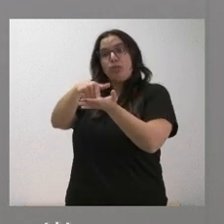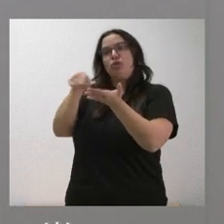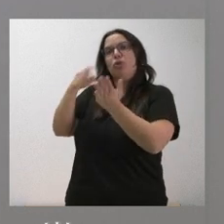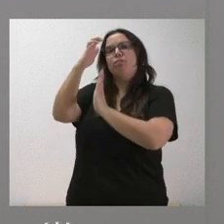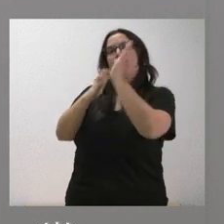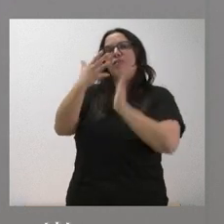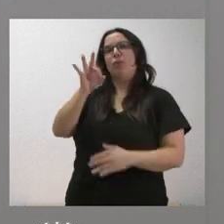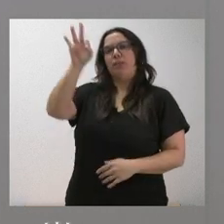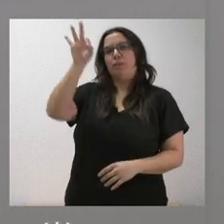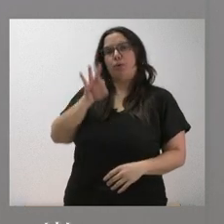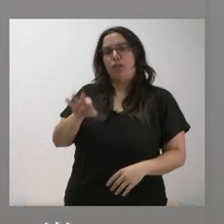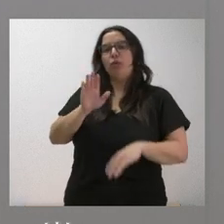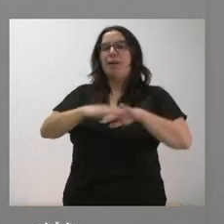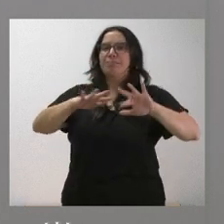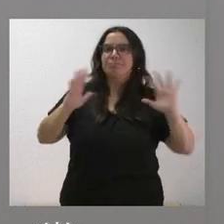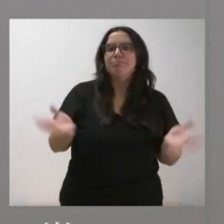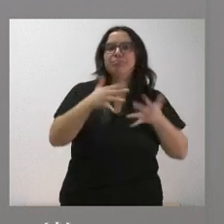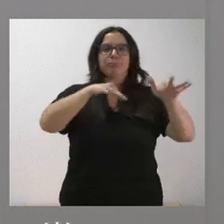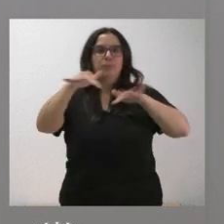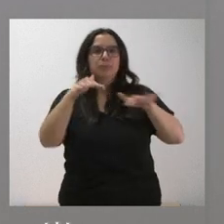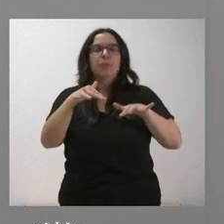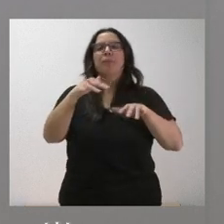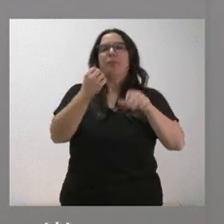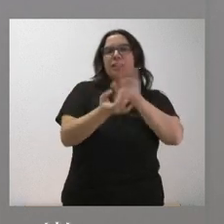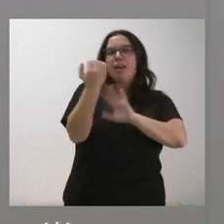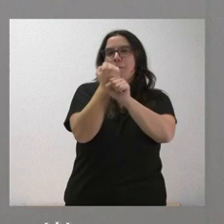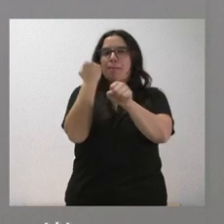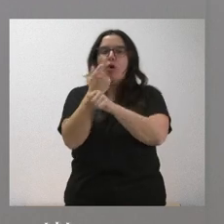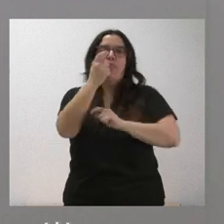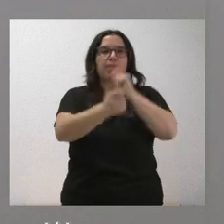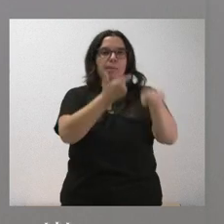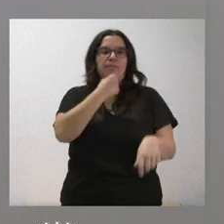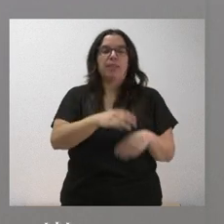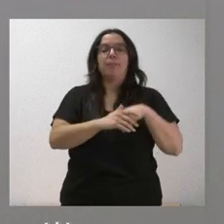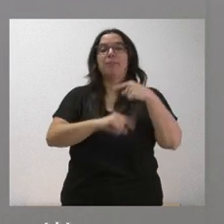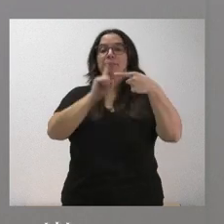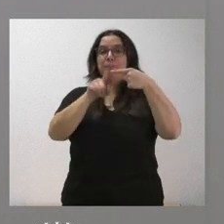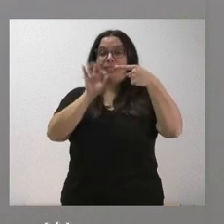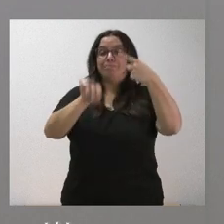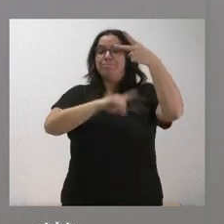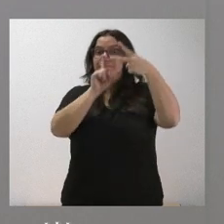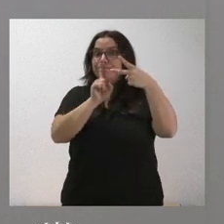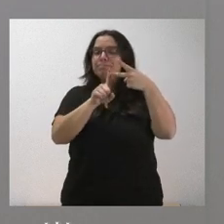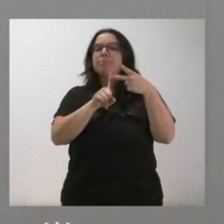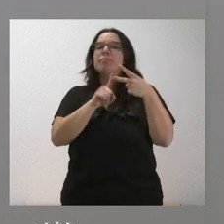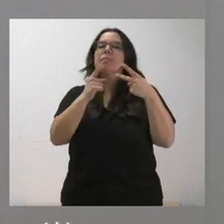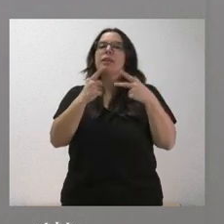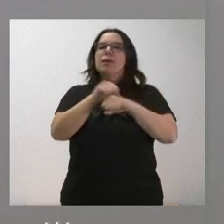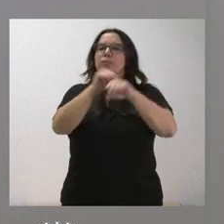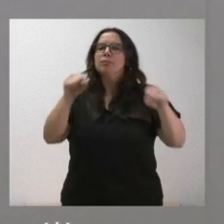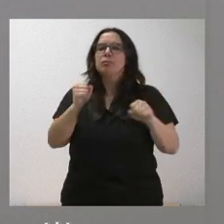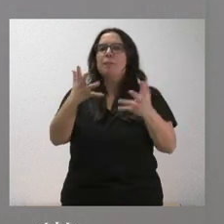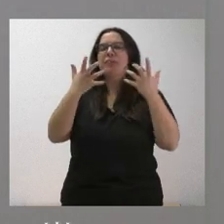de fomentar la actividad productiva la actividad económica la creación de puestos de trabajo un segundo grupo es reforzar los beneficios